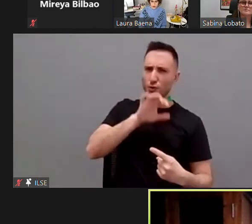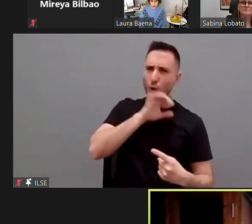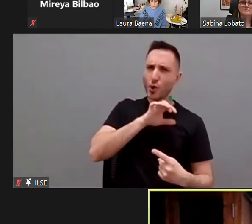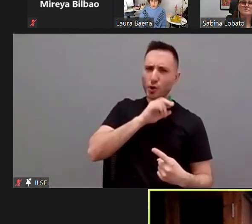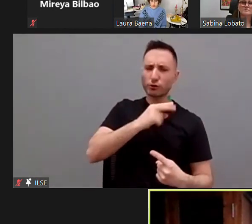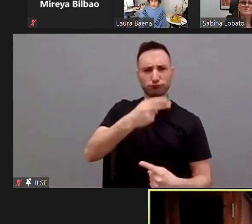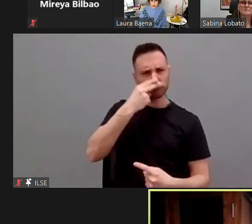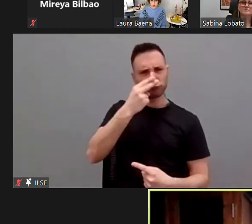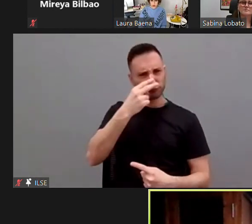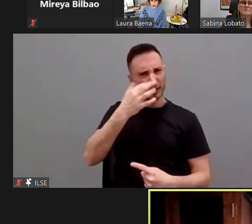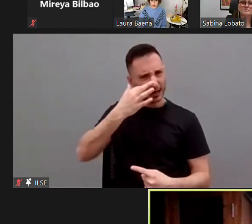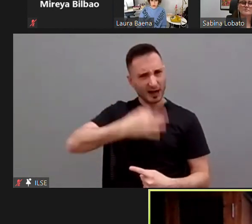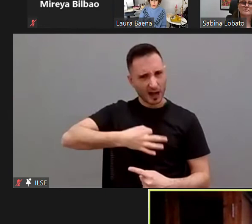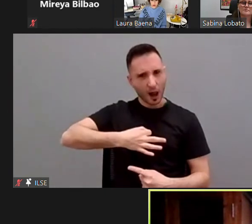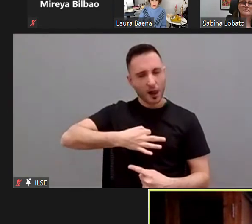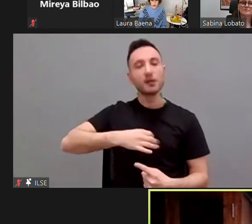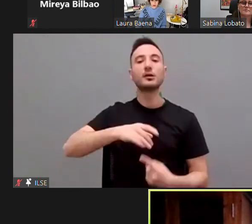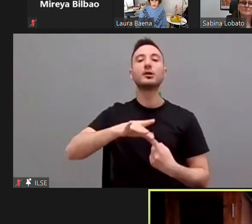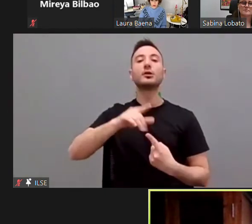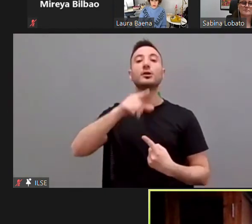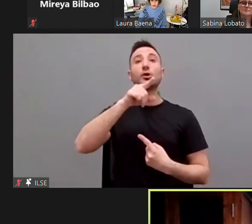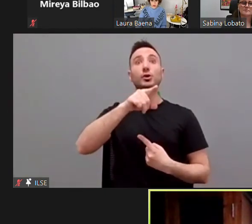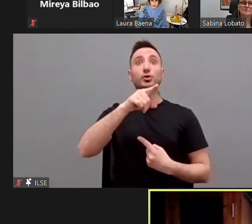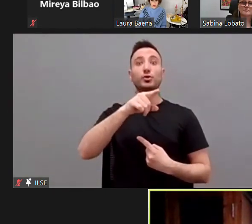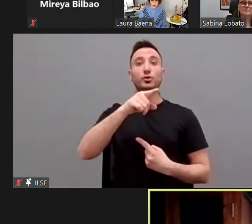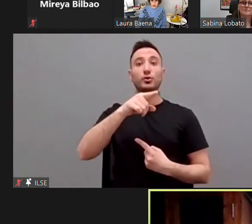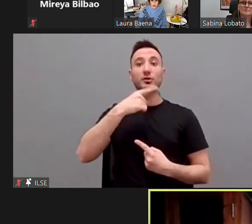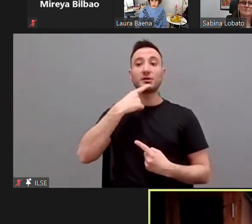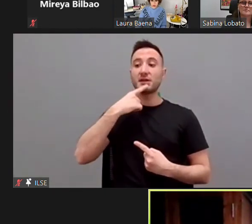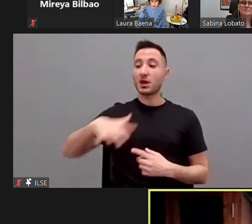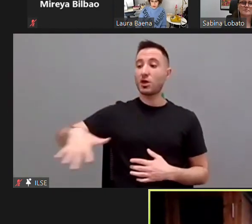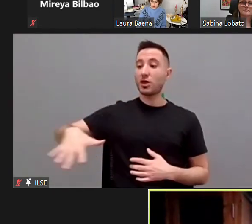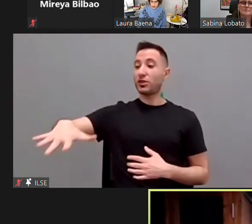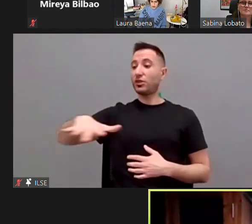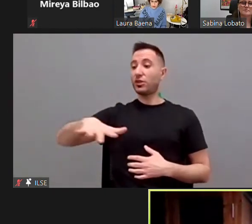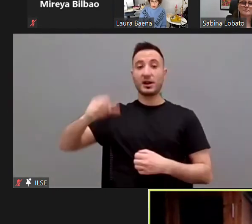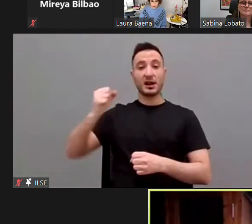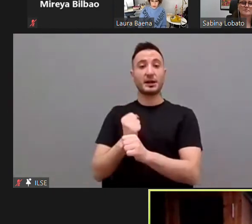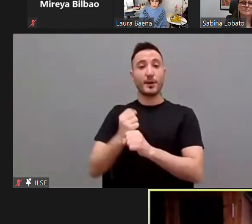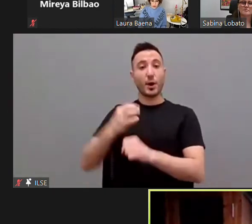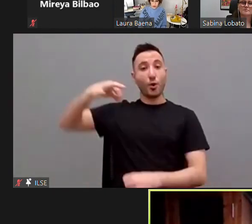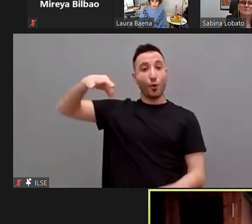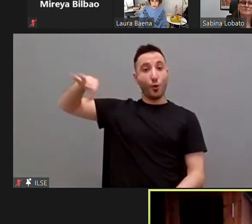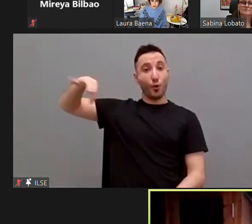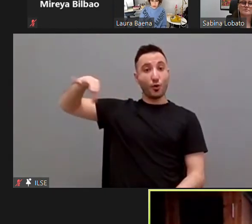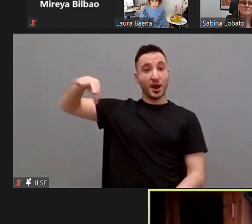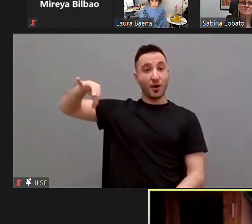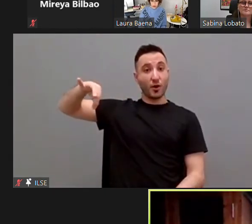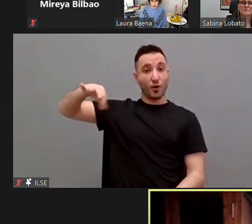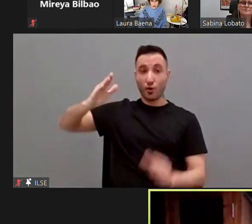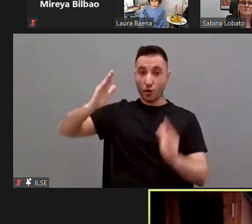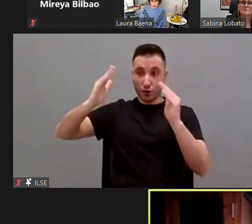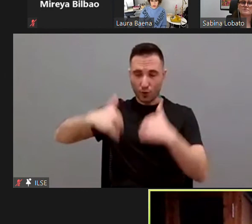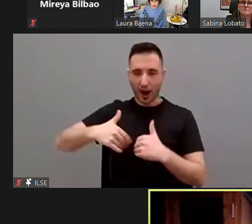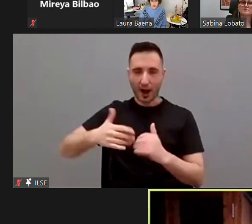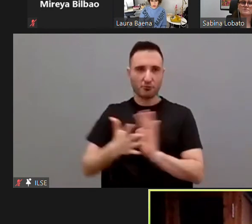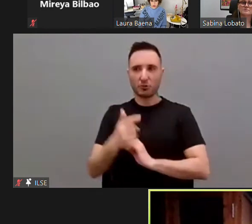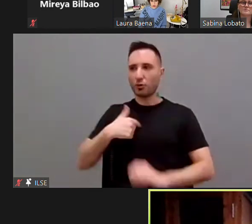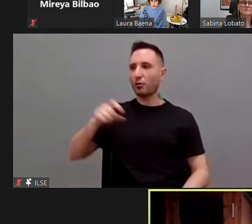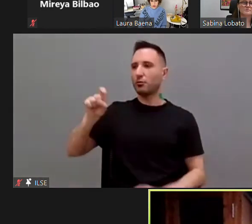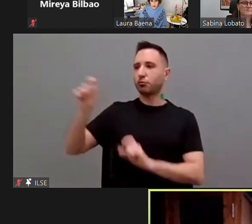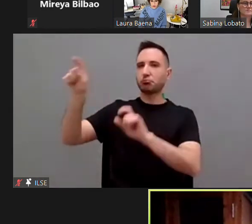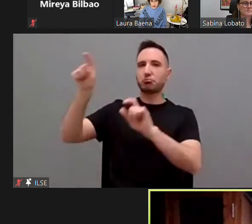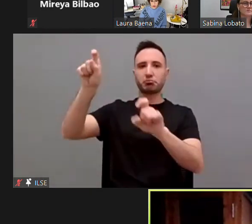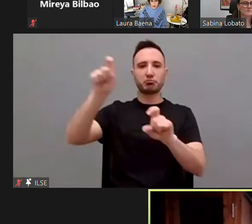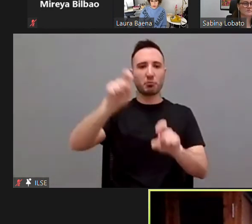realmente. Si tú no vas a determinar un único lugar de trabajo, que es lo que entiendo que está planteando el